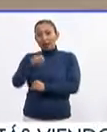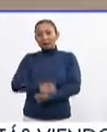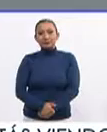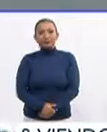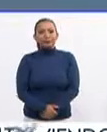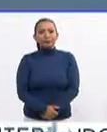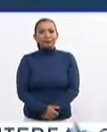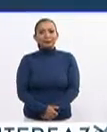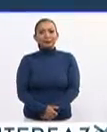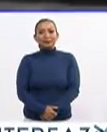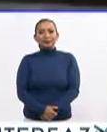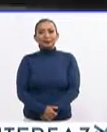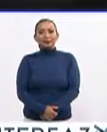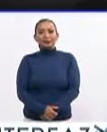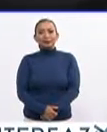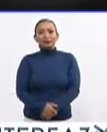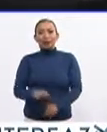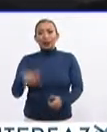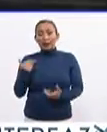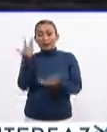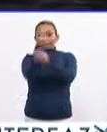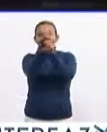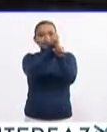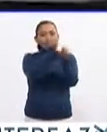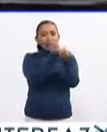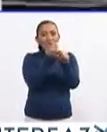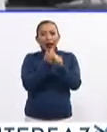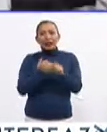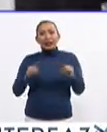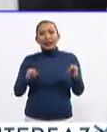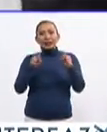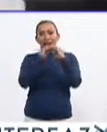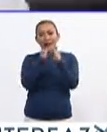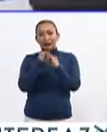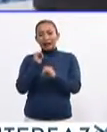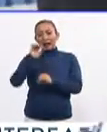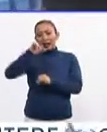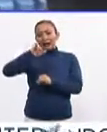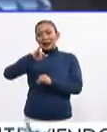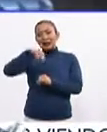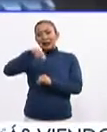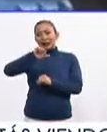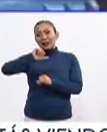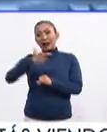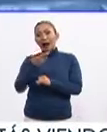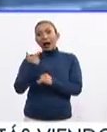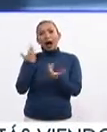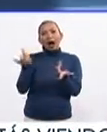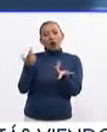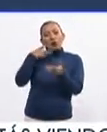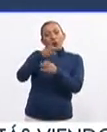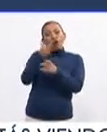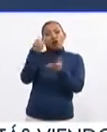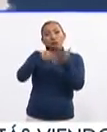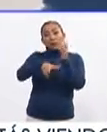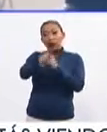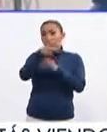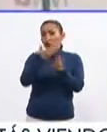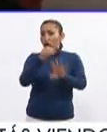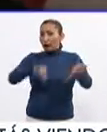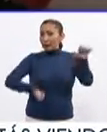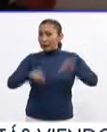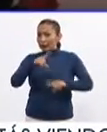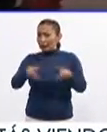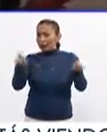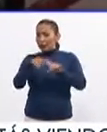Nacional. Los restauradores del Instituto Nacional de Antropología e Historia tuvieron un 2018 muy